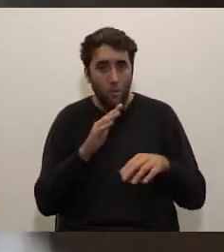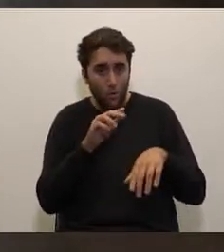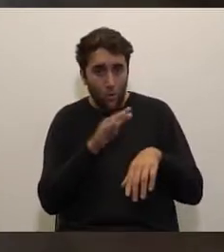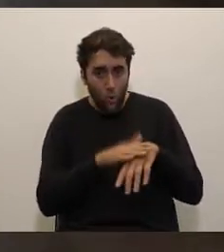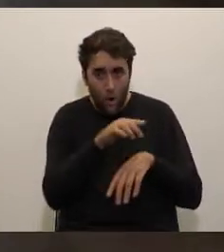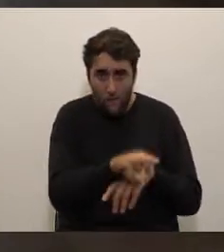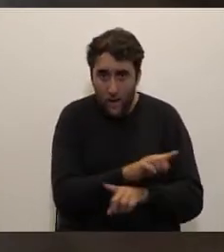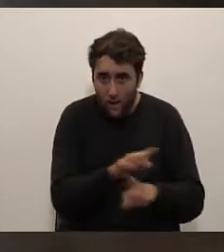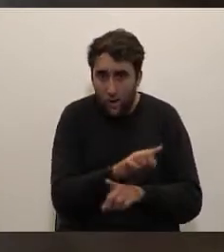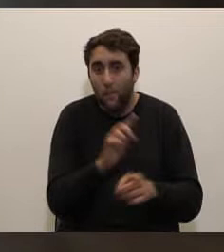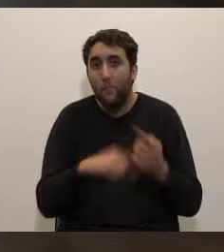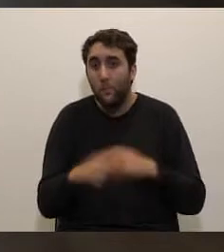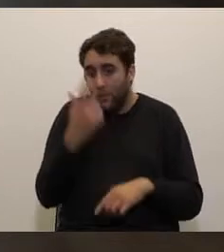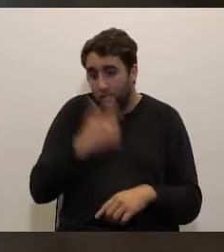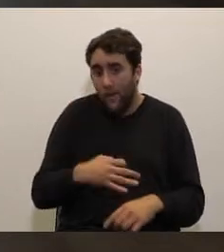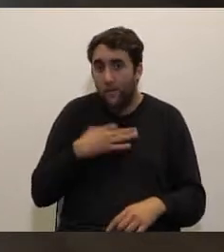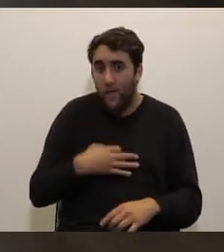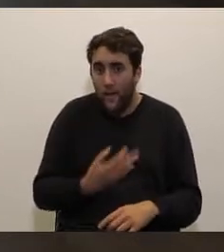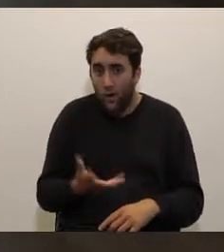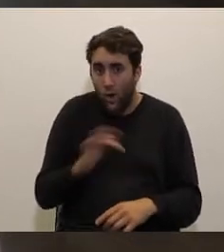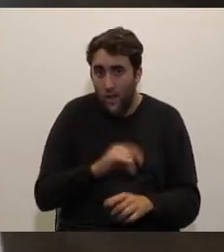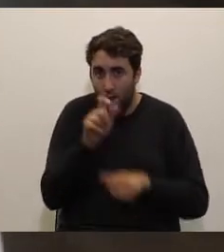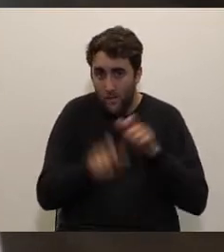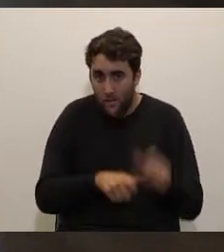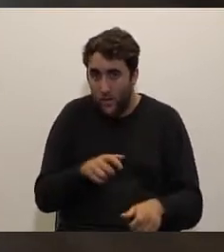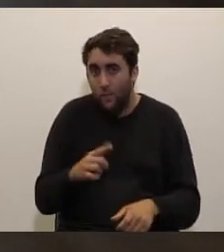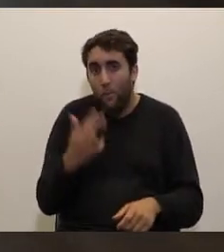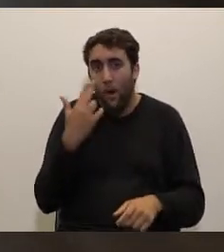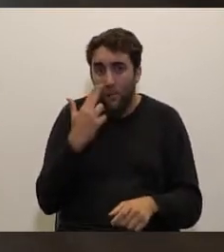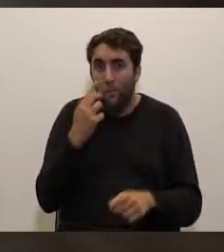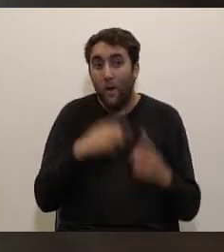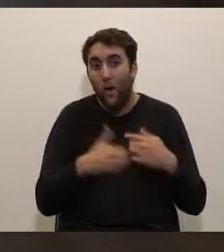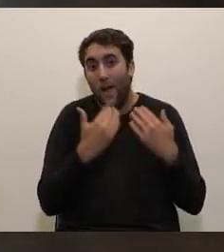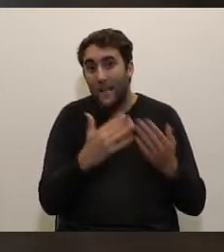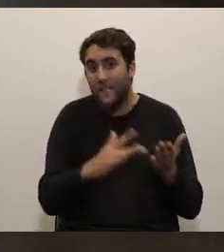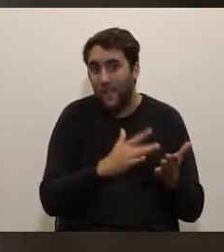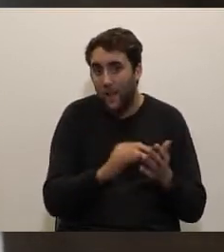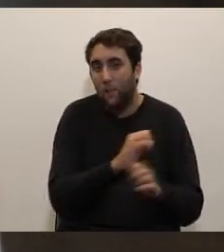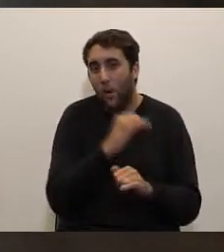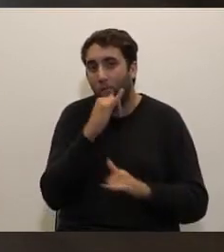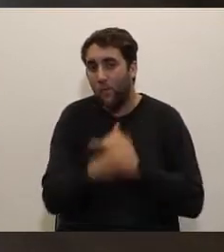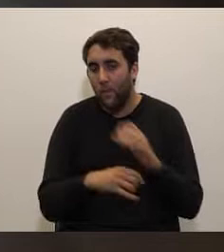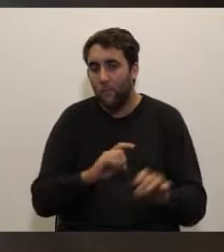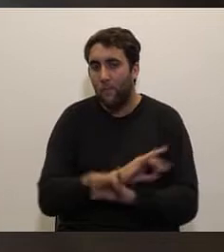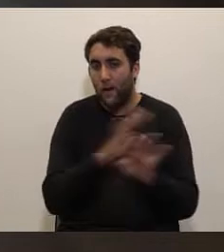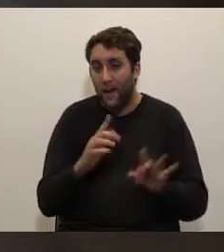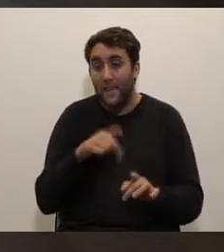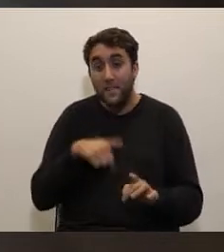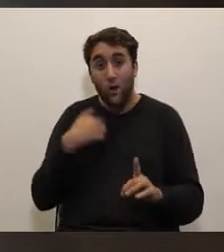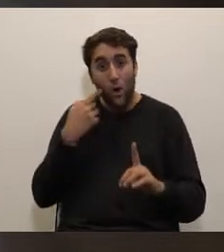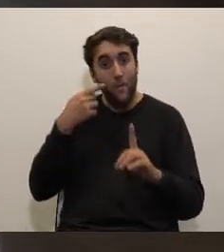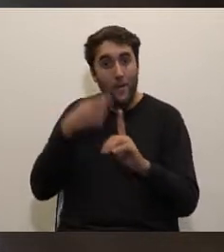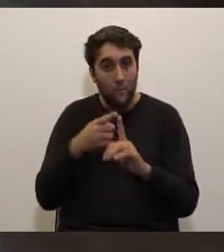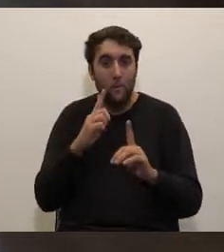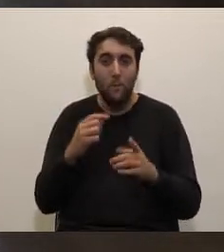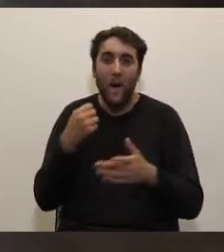sino de la vida en general. Esa es un poco la visión clave desde nuestro lado de lo que es el